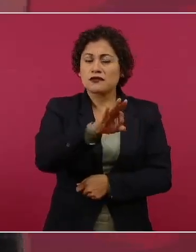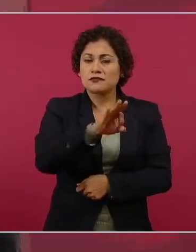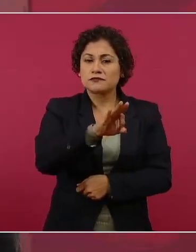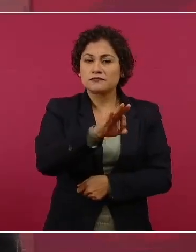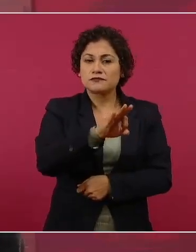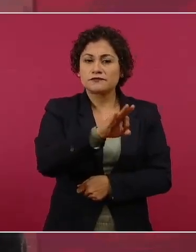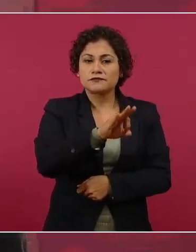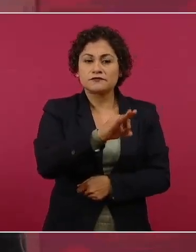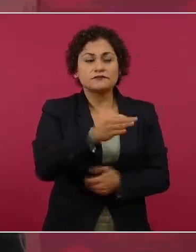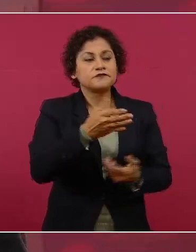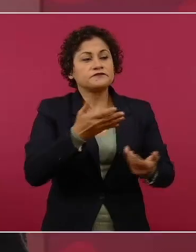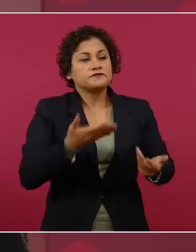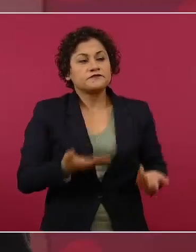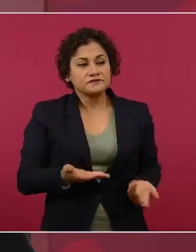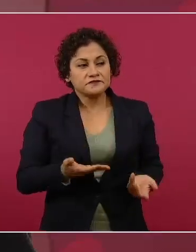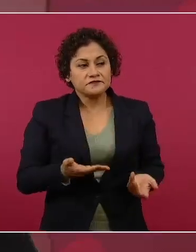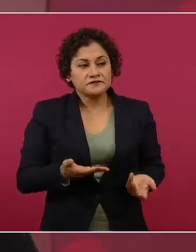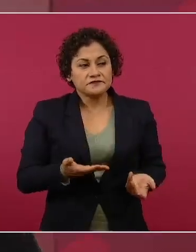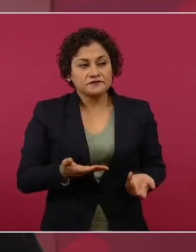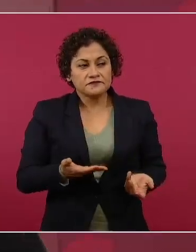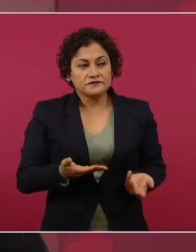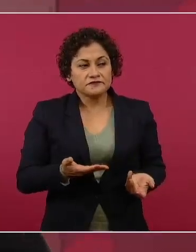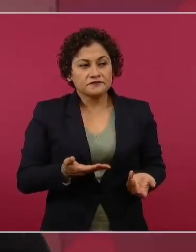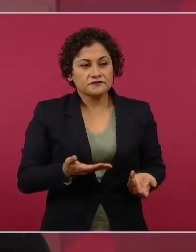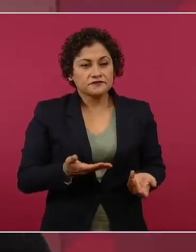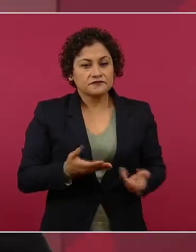sin los medios, pero no